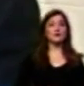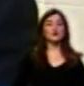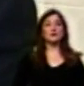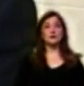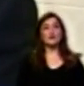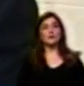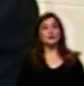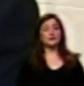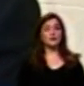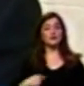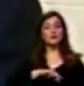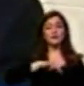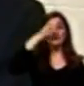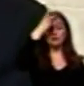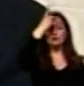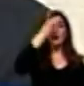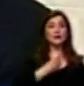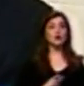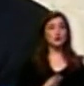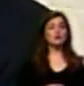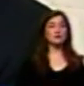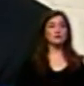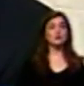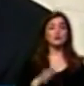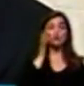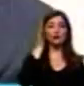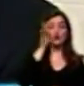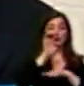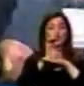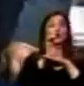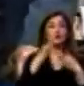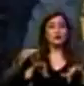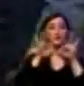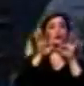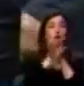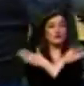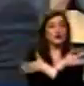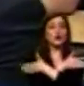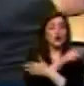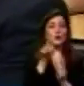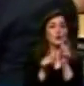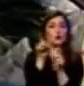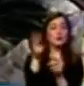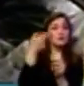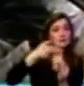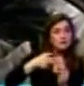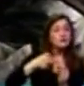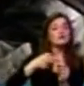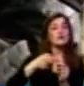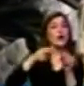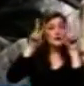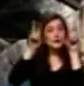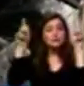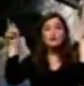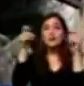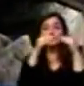que las decisiones que tomamos el día de hoy van a ser trascendentales para el futuro del país. Felicitó a los ciudadanos que participaron en lo que denominó